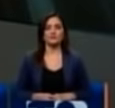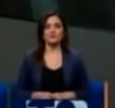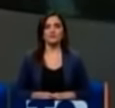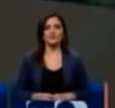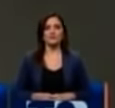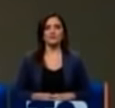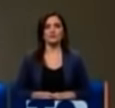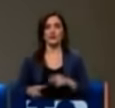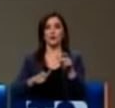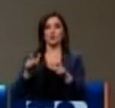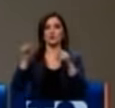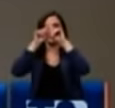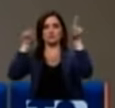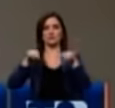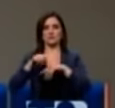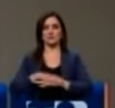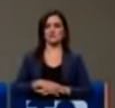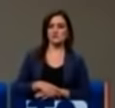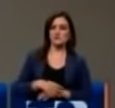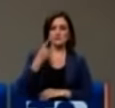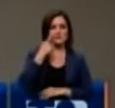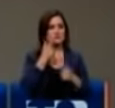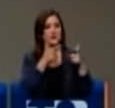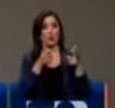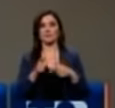Decenas de ojos vigilan el barrio.